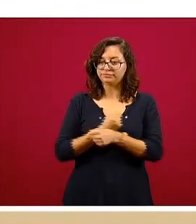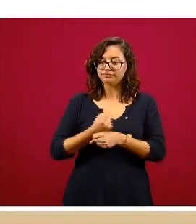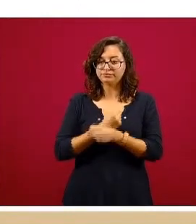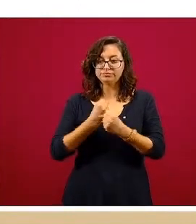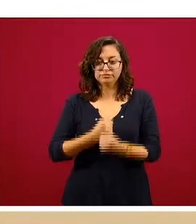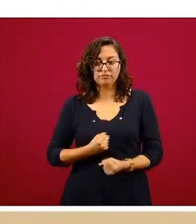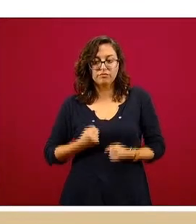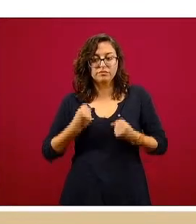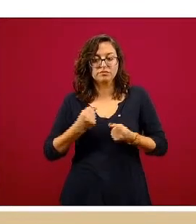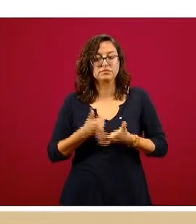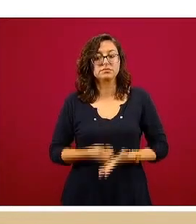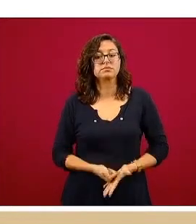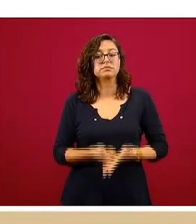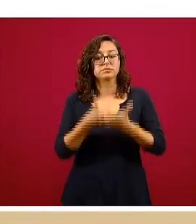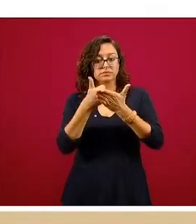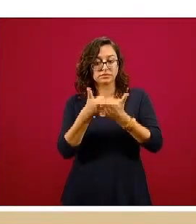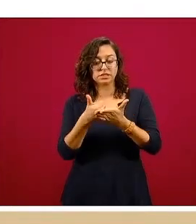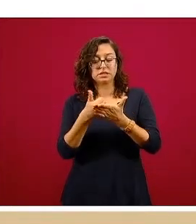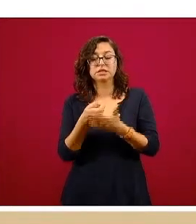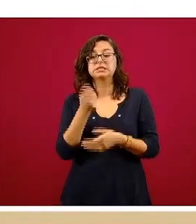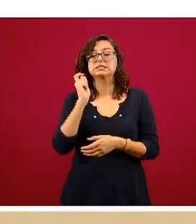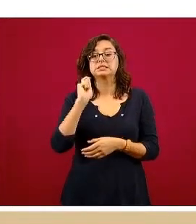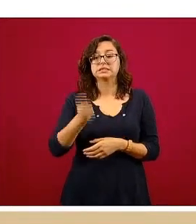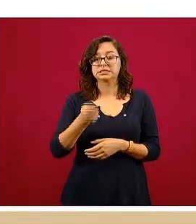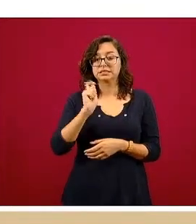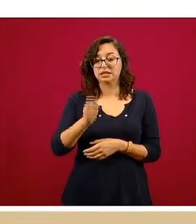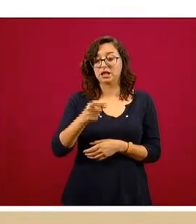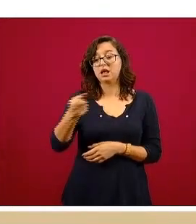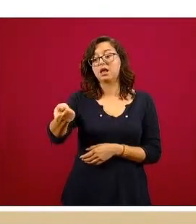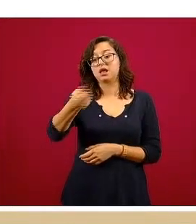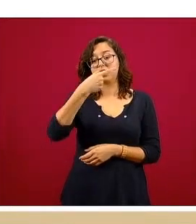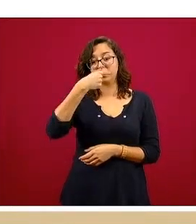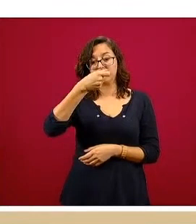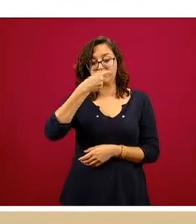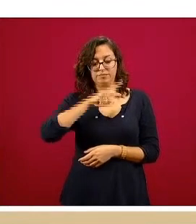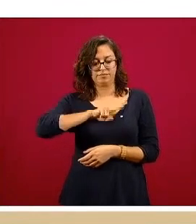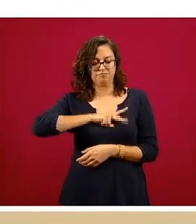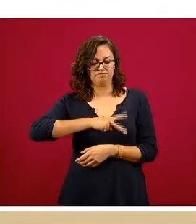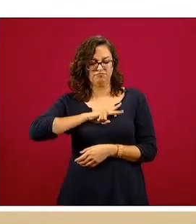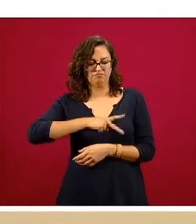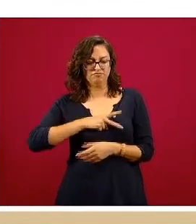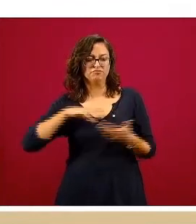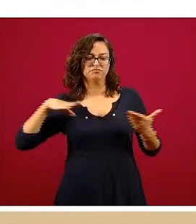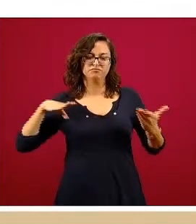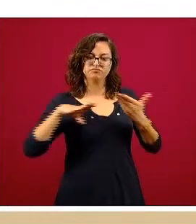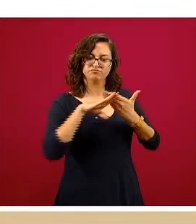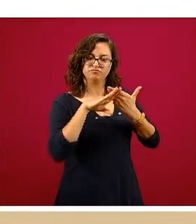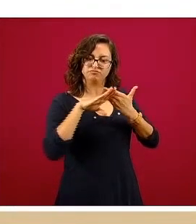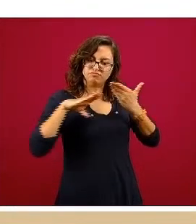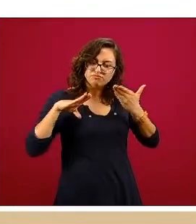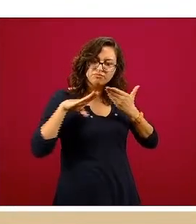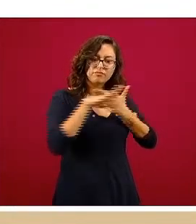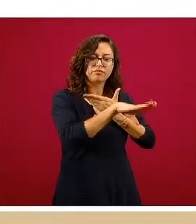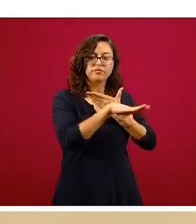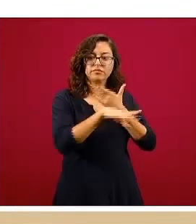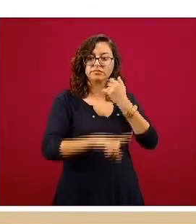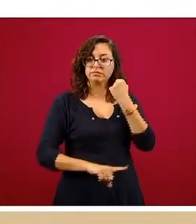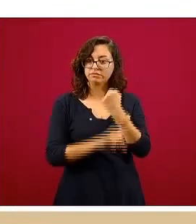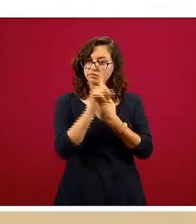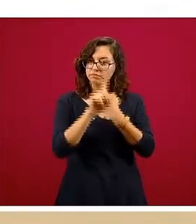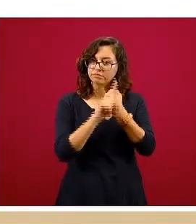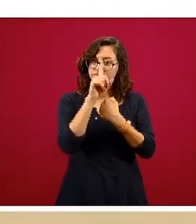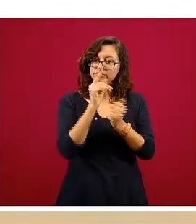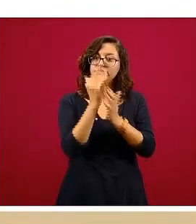tal forma que al mismo tiempo que se está dando un antiviral para tratar de disminuir